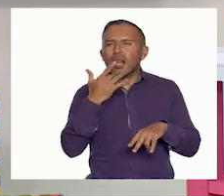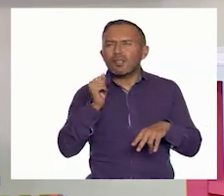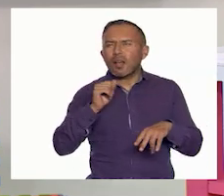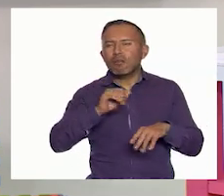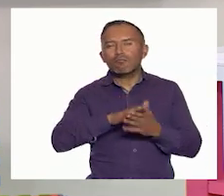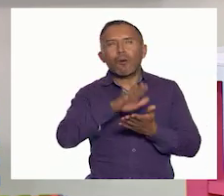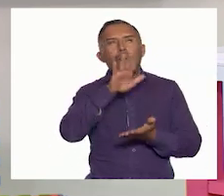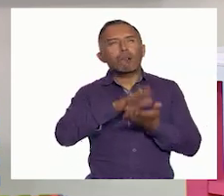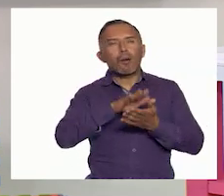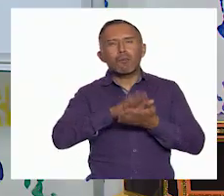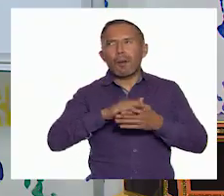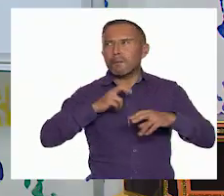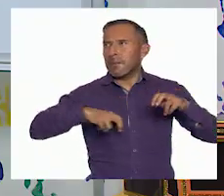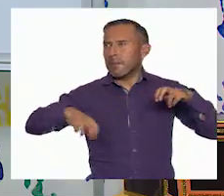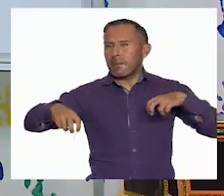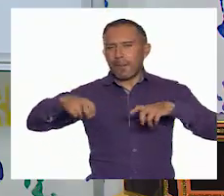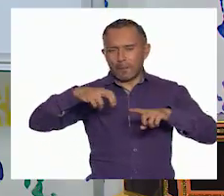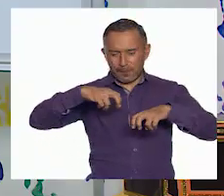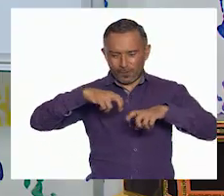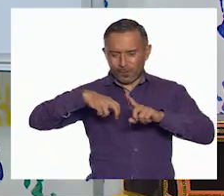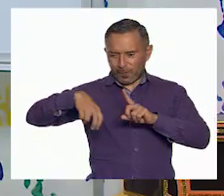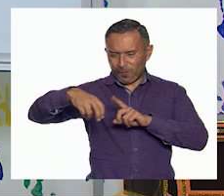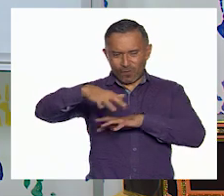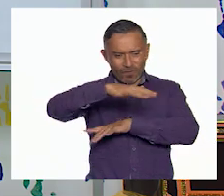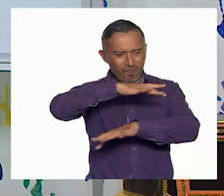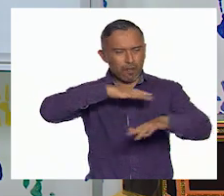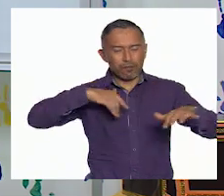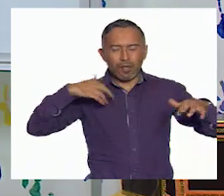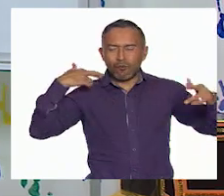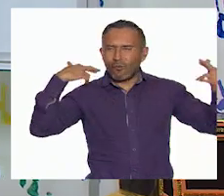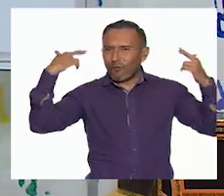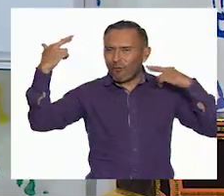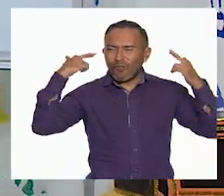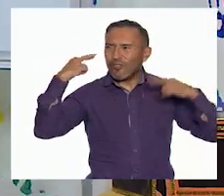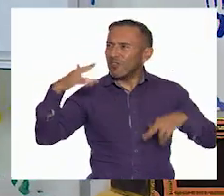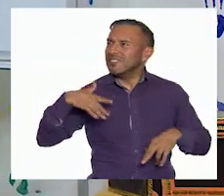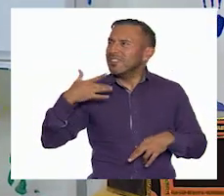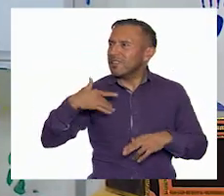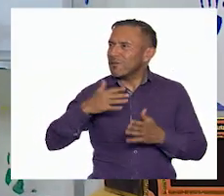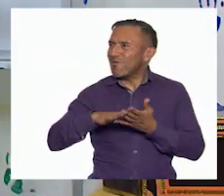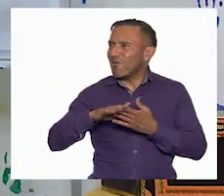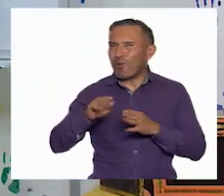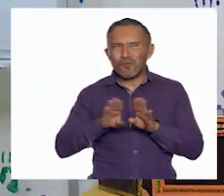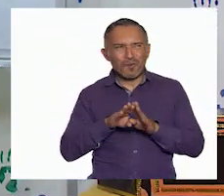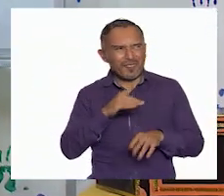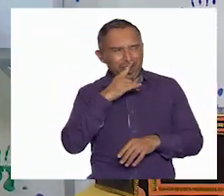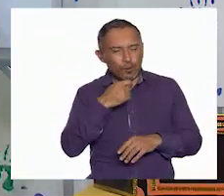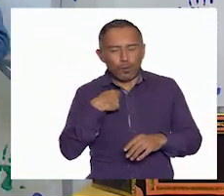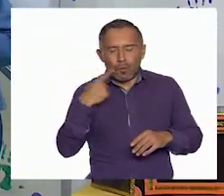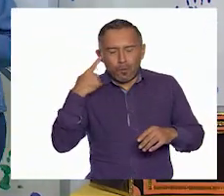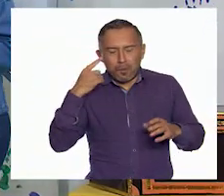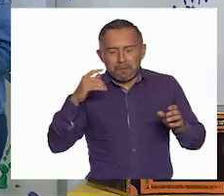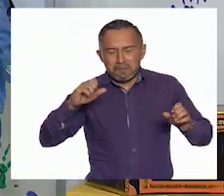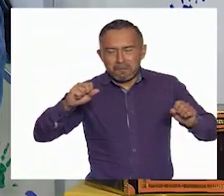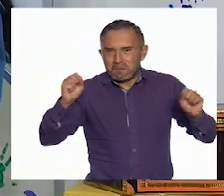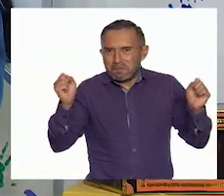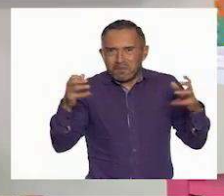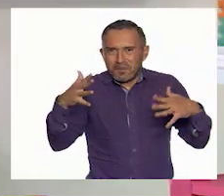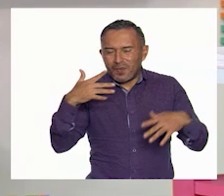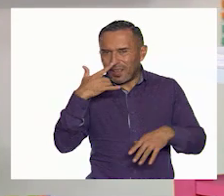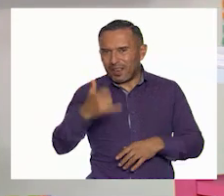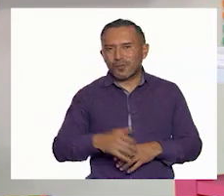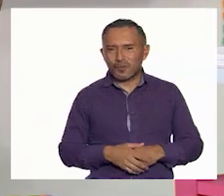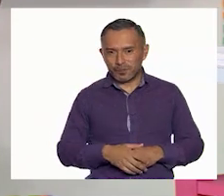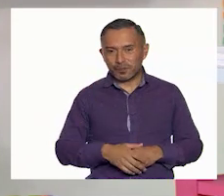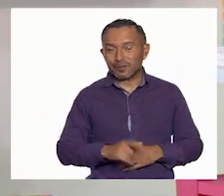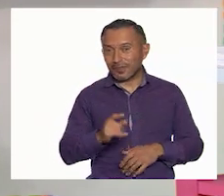ranas alrededor de ti. ¿Tú qué crees que sentirías, Pili? Ay, debe ser impresionante, ¿no? Como mágico ese momento. Recuerden que las